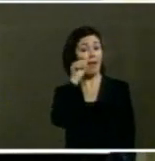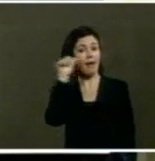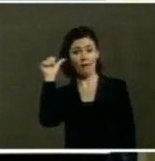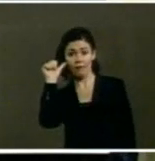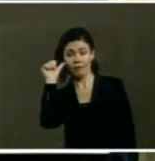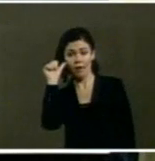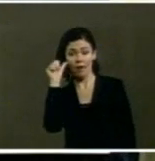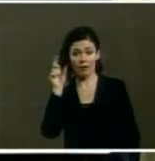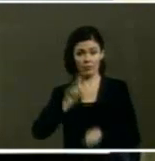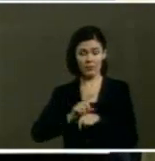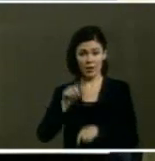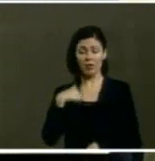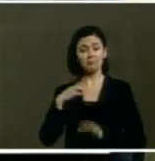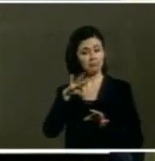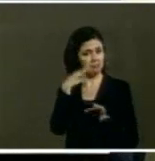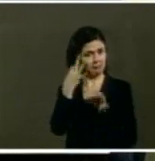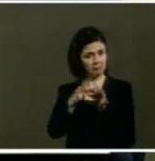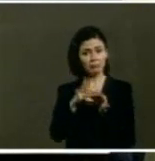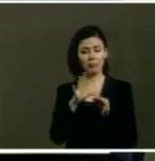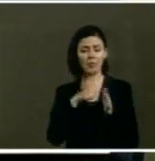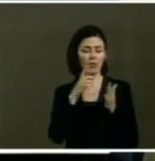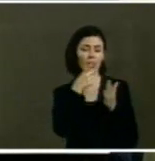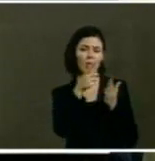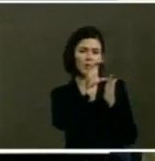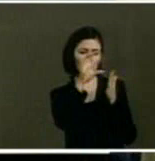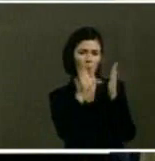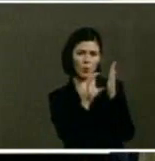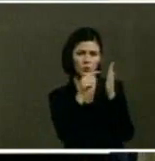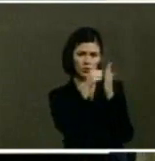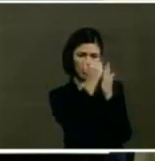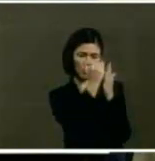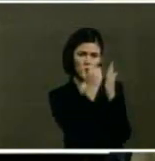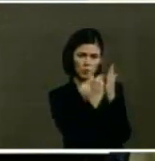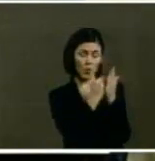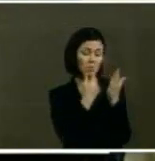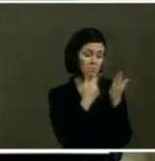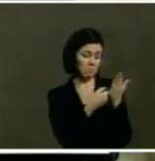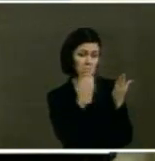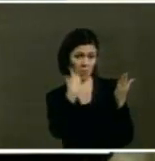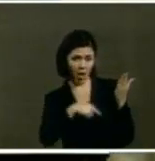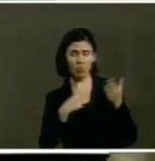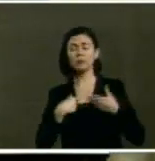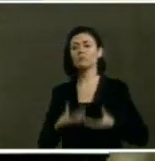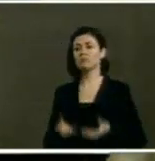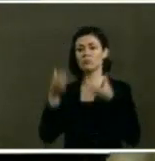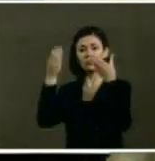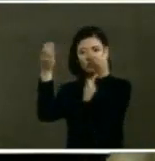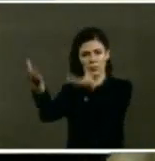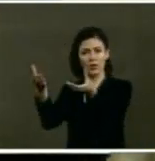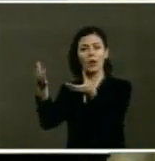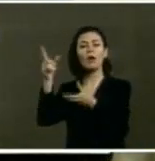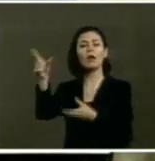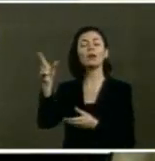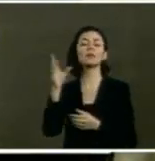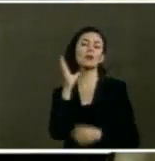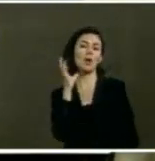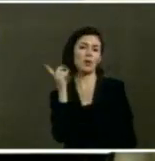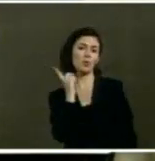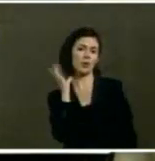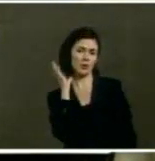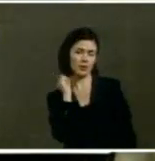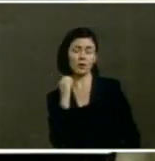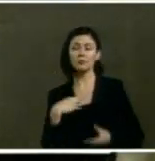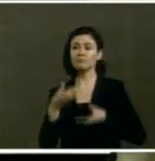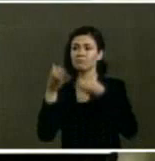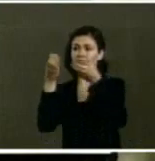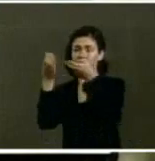en cumplimiento a lo establecido en la Constitución General de la República, entregué al Congreso de la Unión un informe sobre